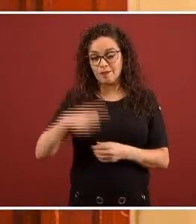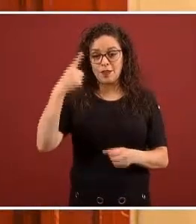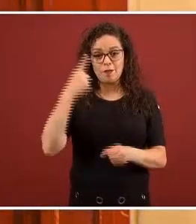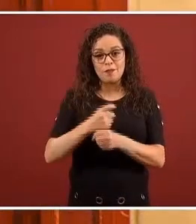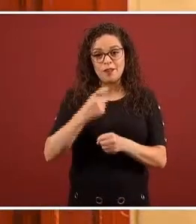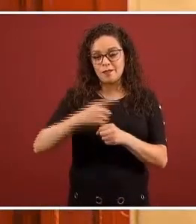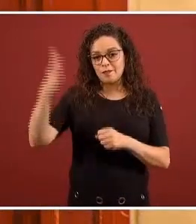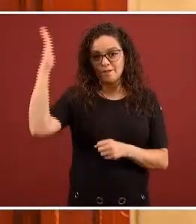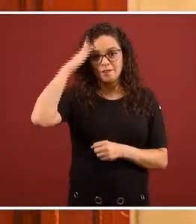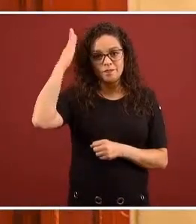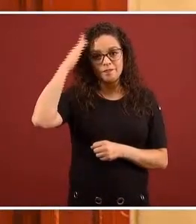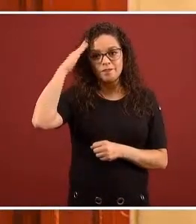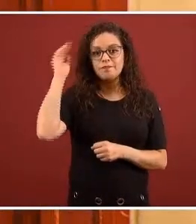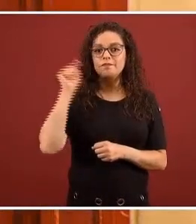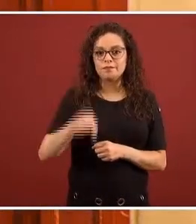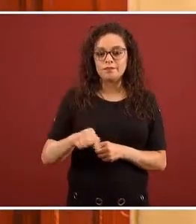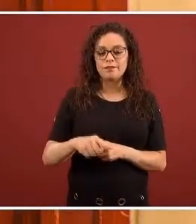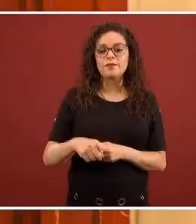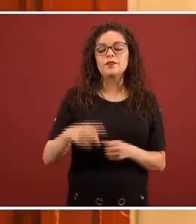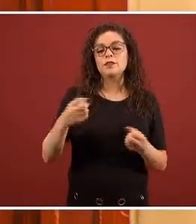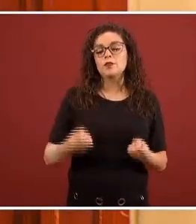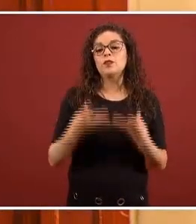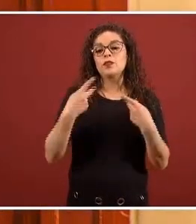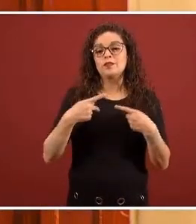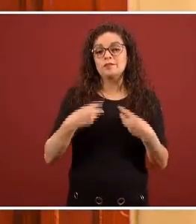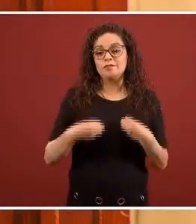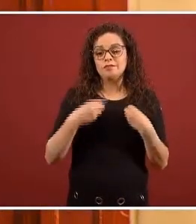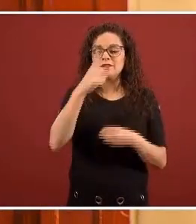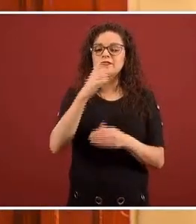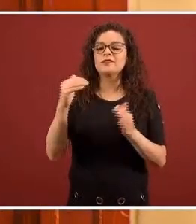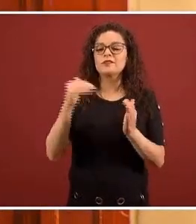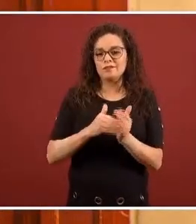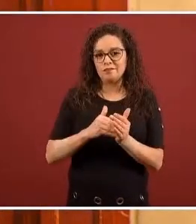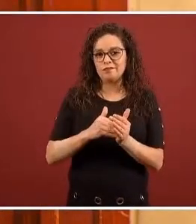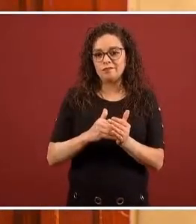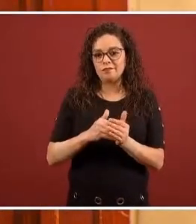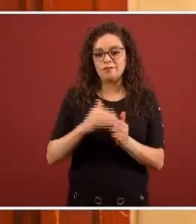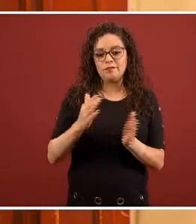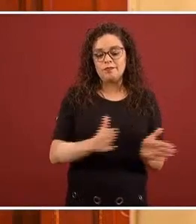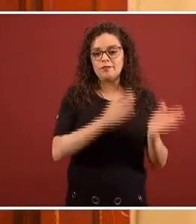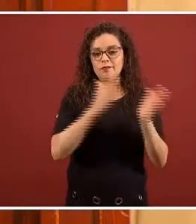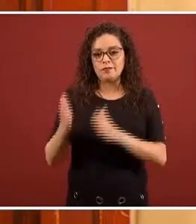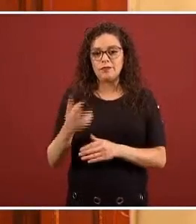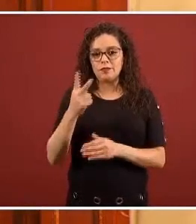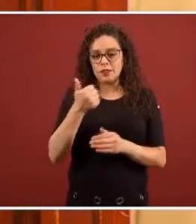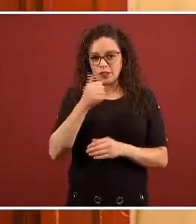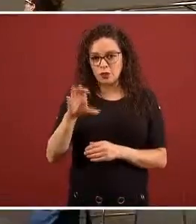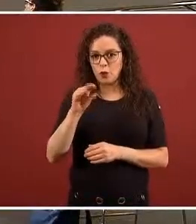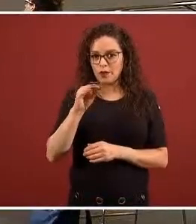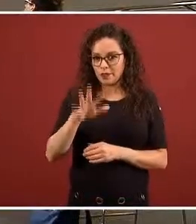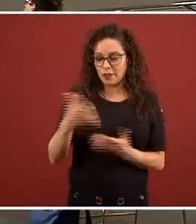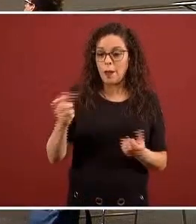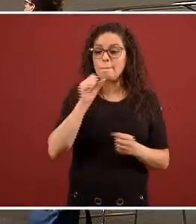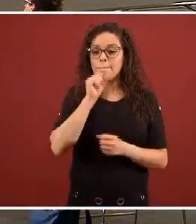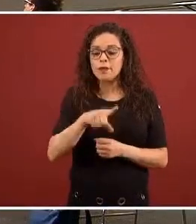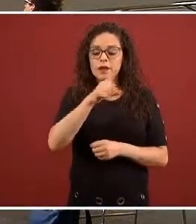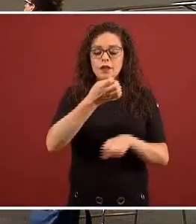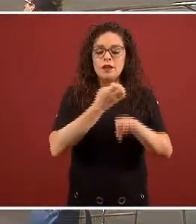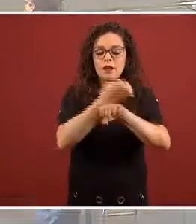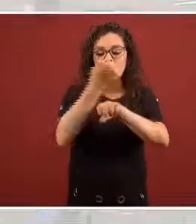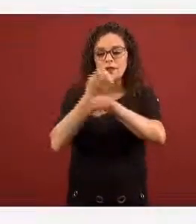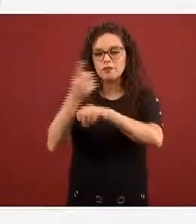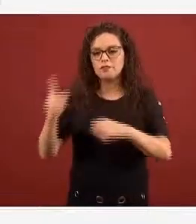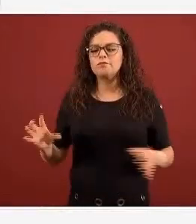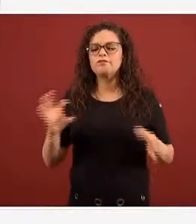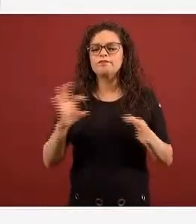de incidencia por 100.000 habitantes en relación a los 2.965 y los demás estados que también tienen que ver con